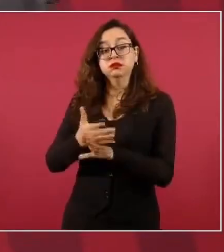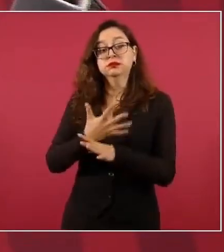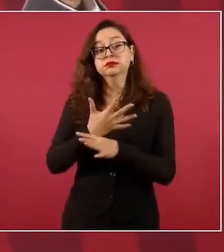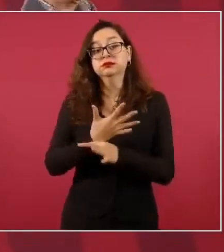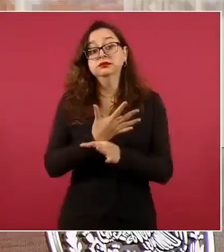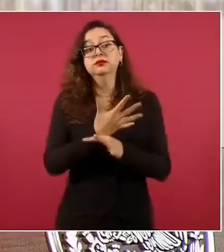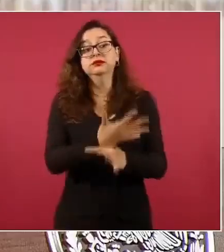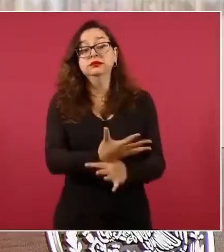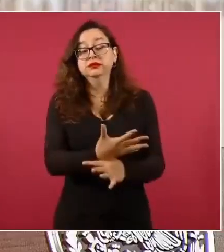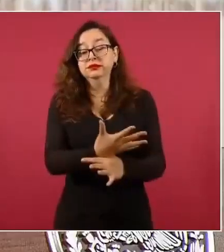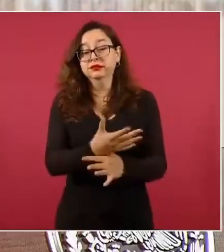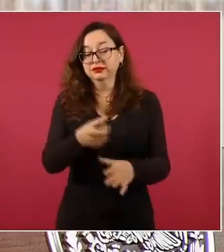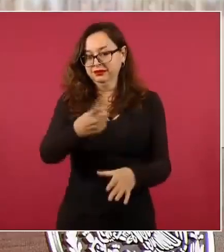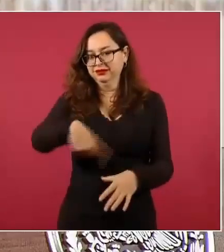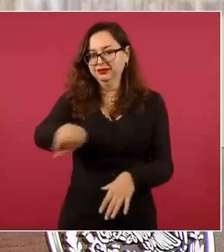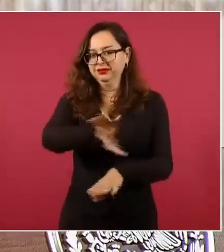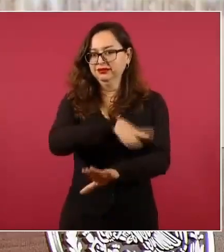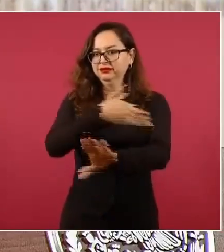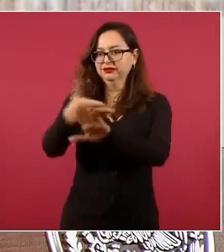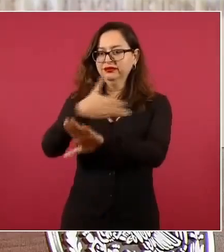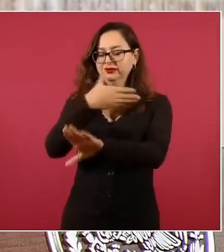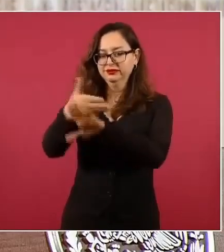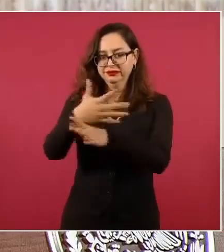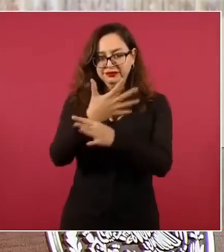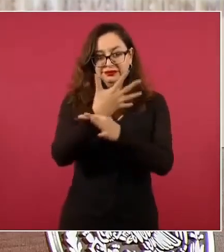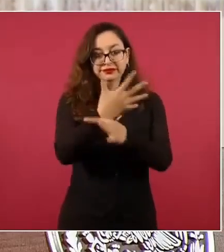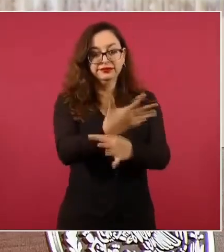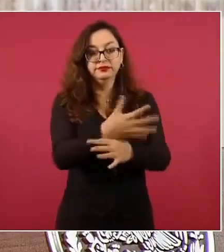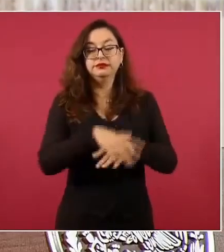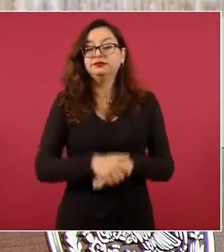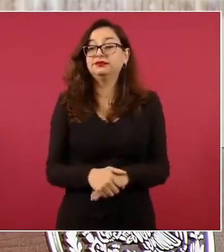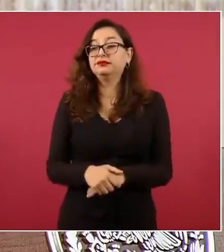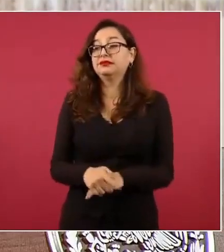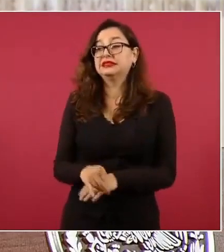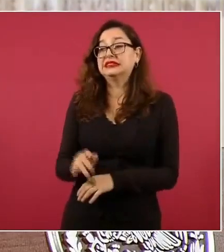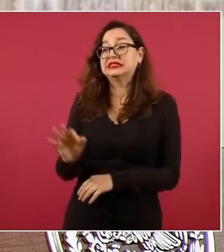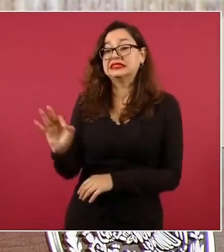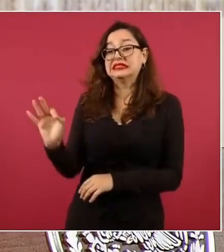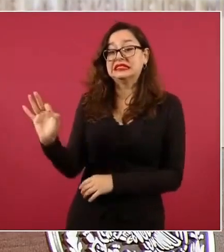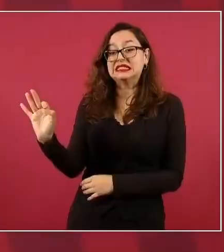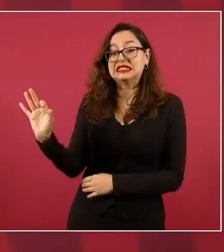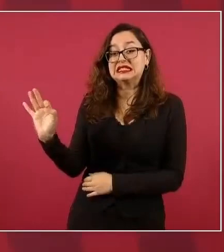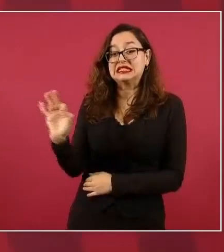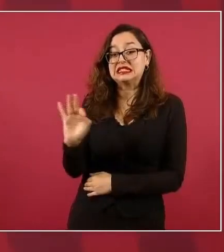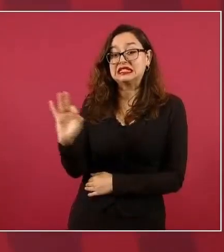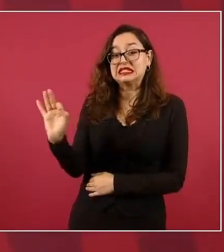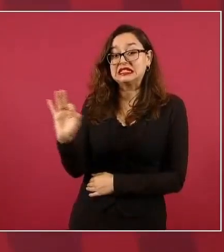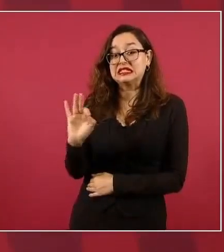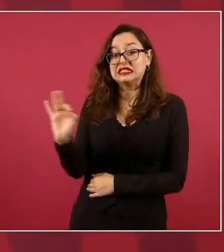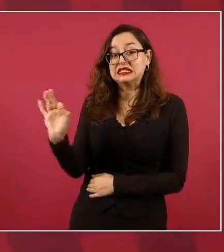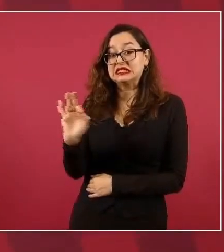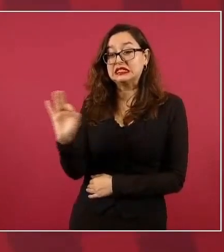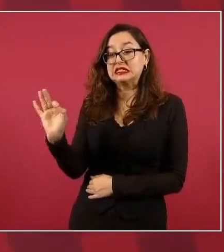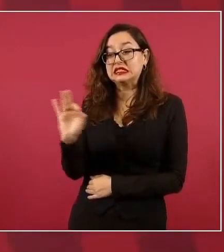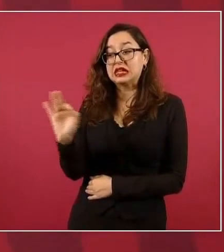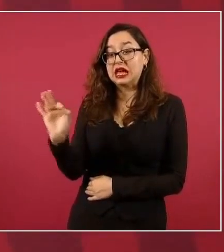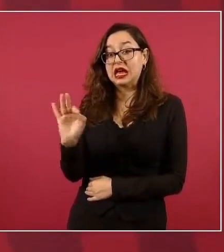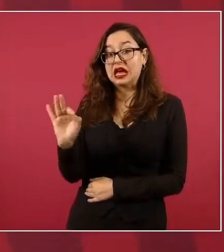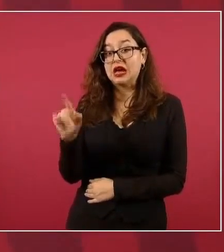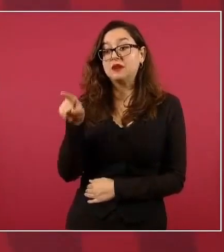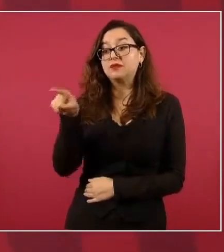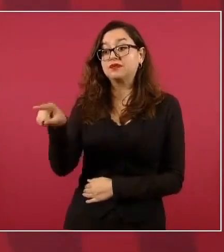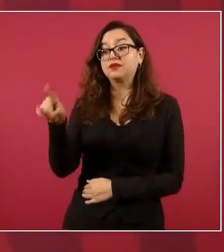él le conceda a Bolivia la salida al mar